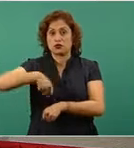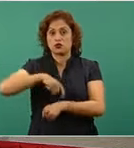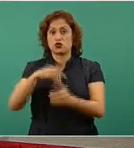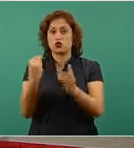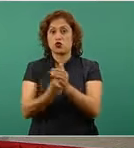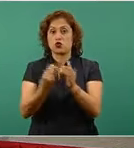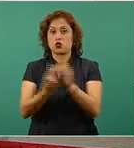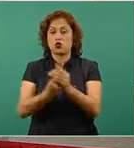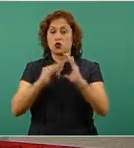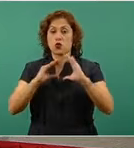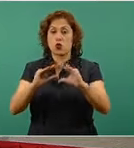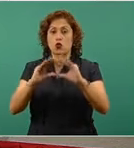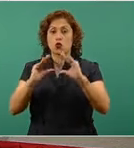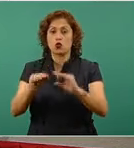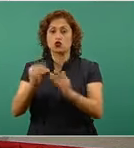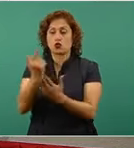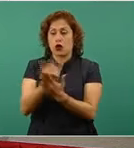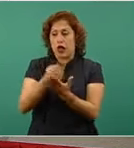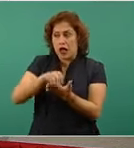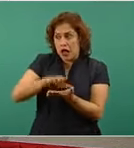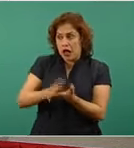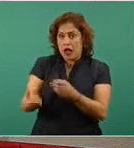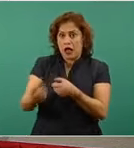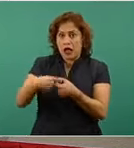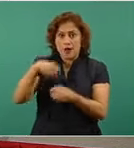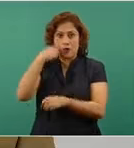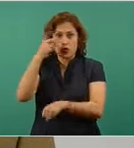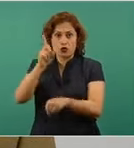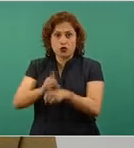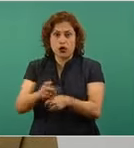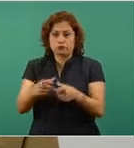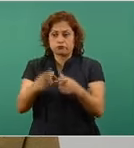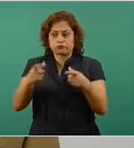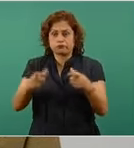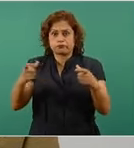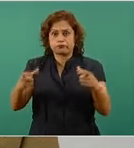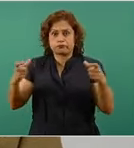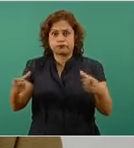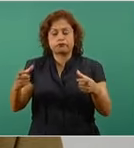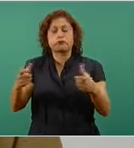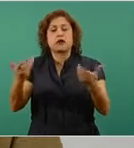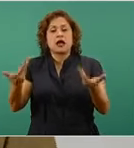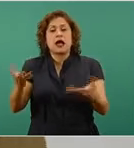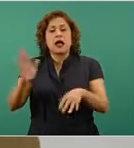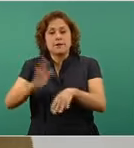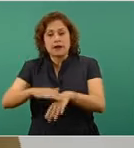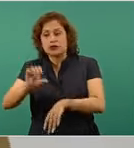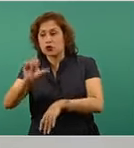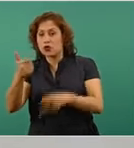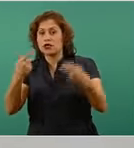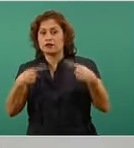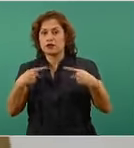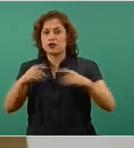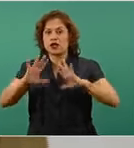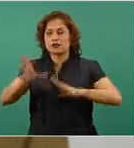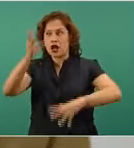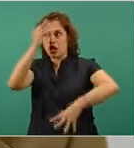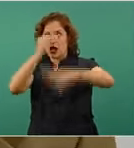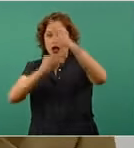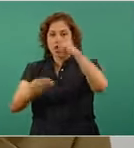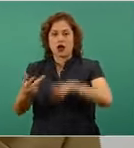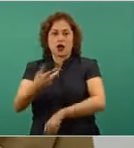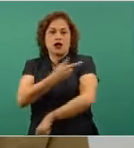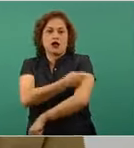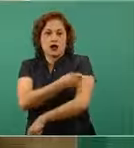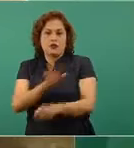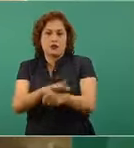20,000 que han sido registrados y que van aumentando, tenemos un grupo que ya ha sido capacitado para ser vacunador, cosa que también se necesita, y en